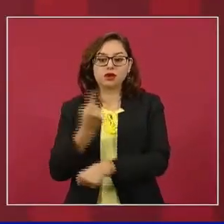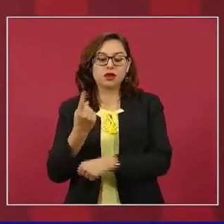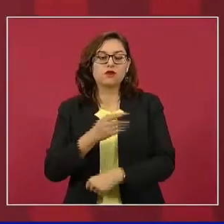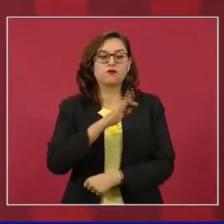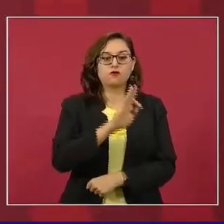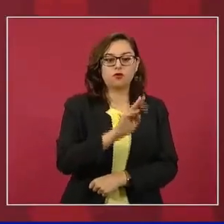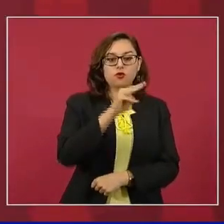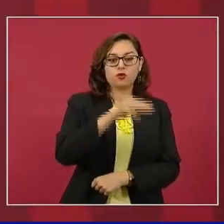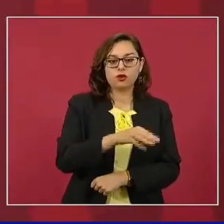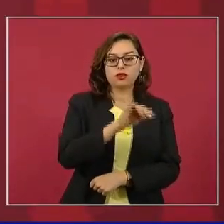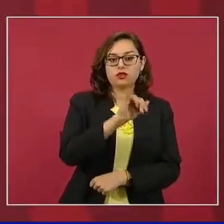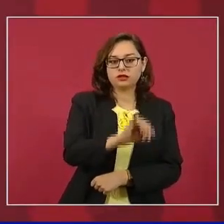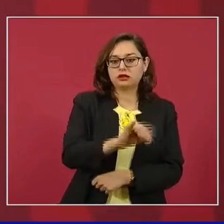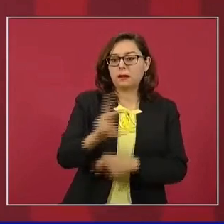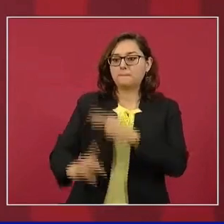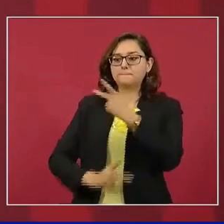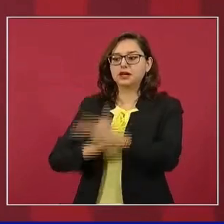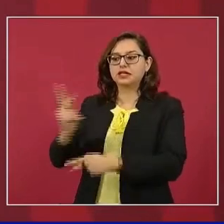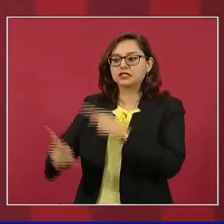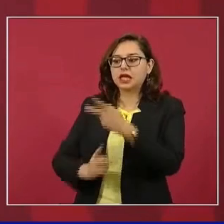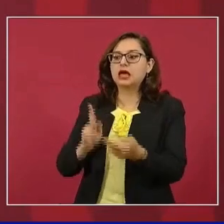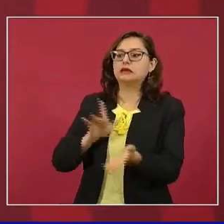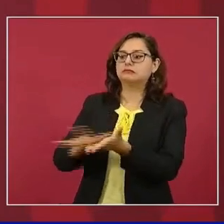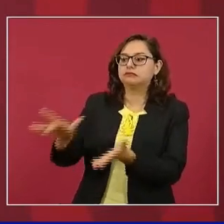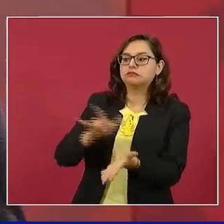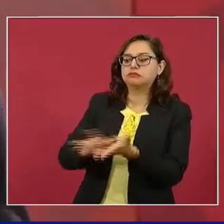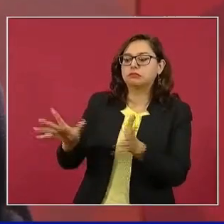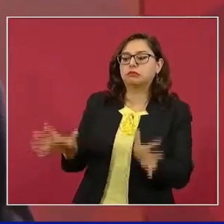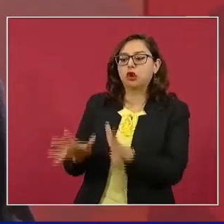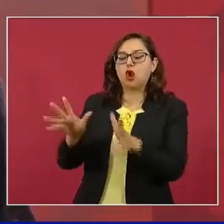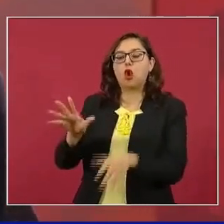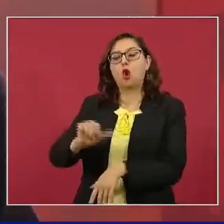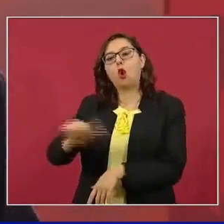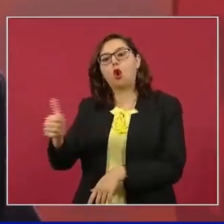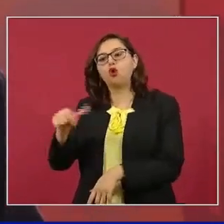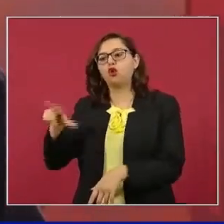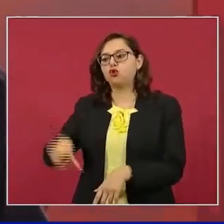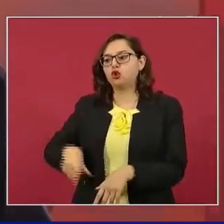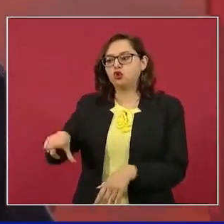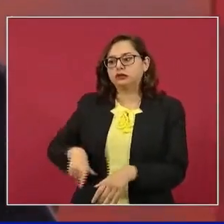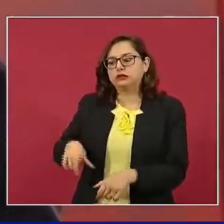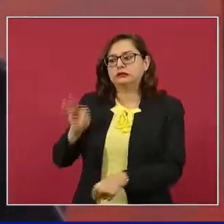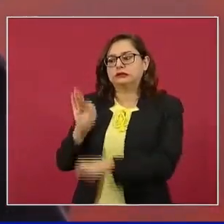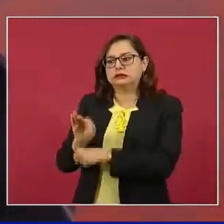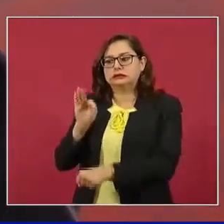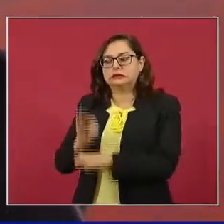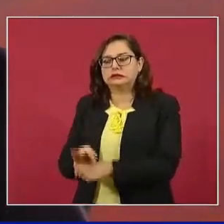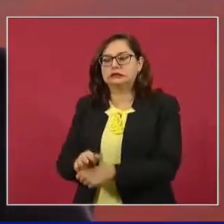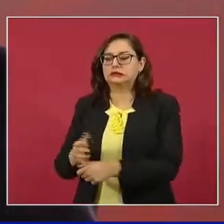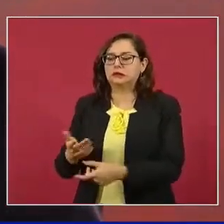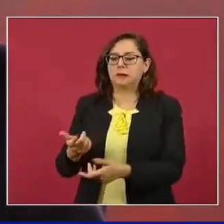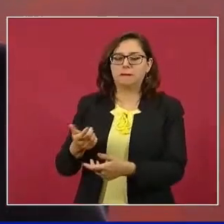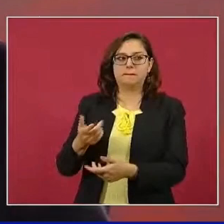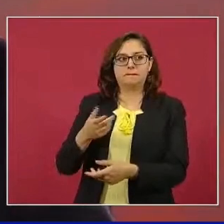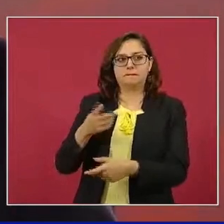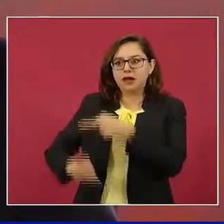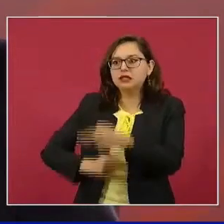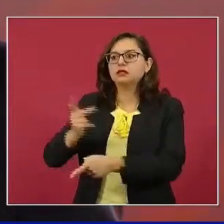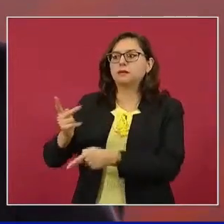gobierno durante una elección, y para que ese gobierno se